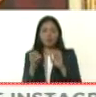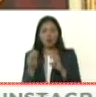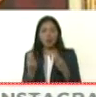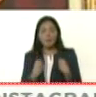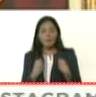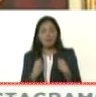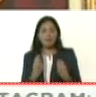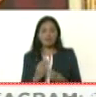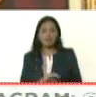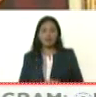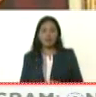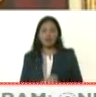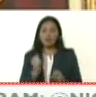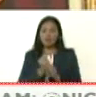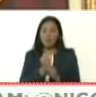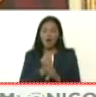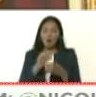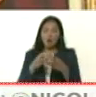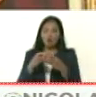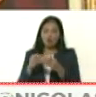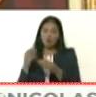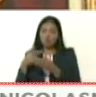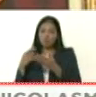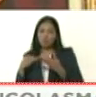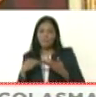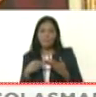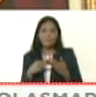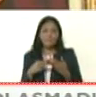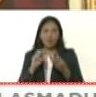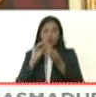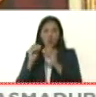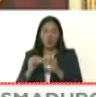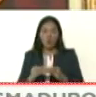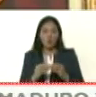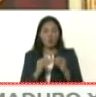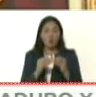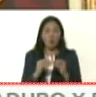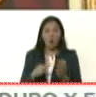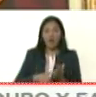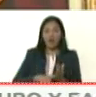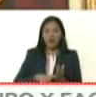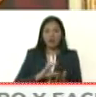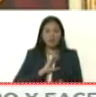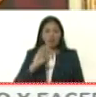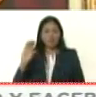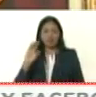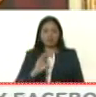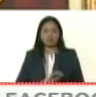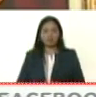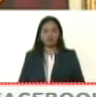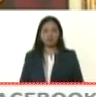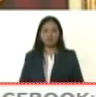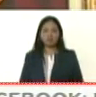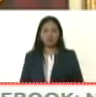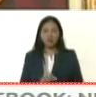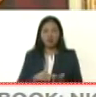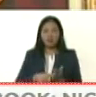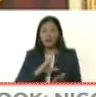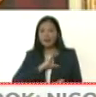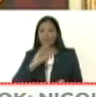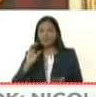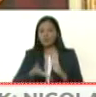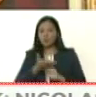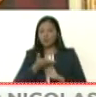vivienda, el trabajo, la remuneración, el carné de la patria, el carné de la